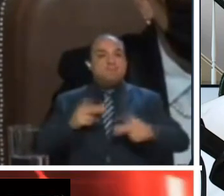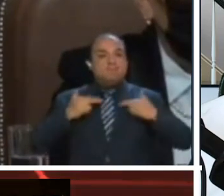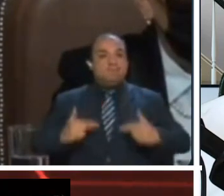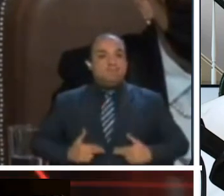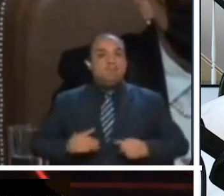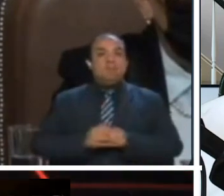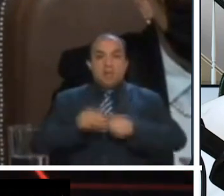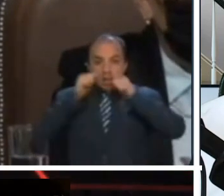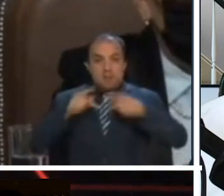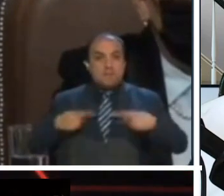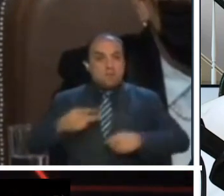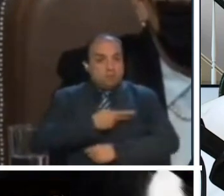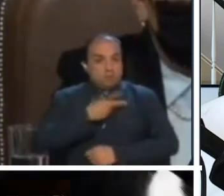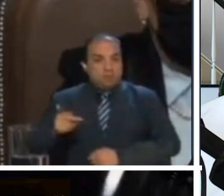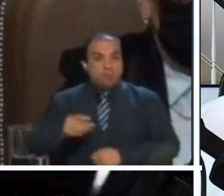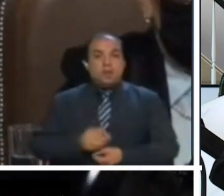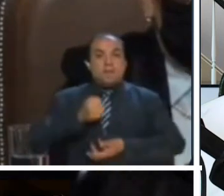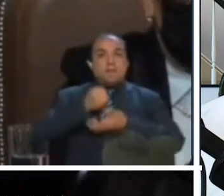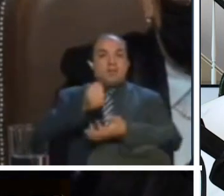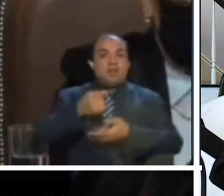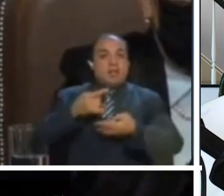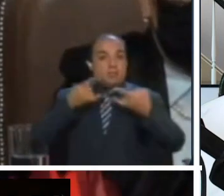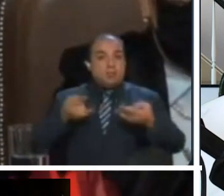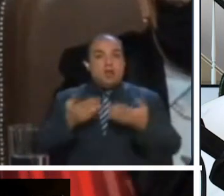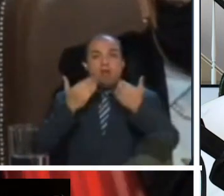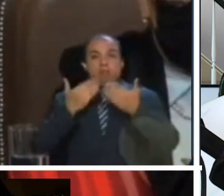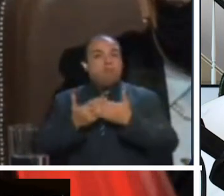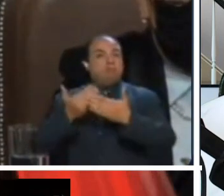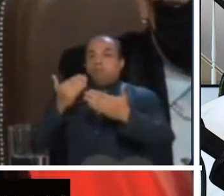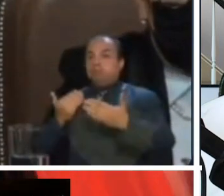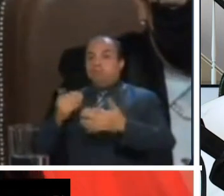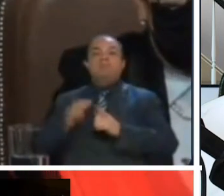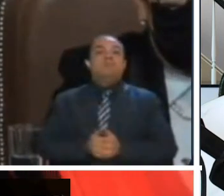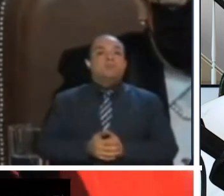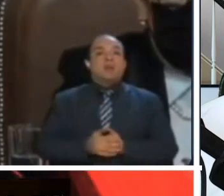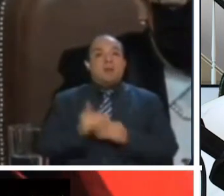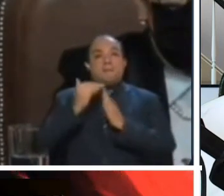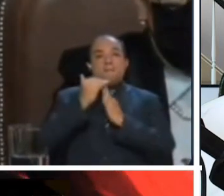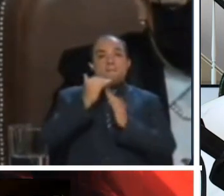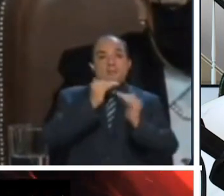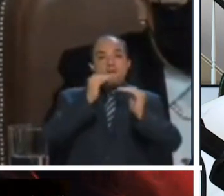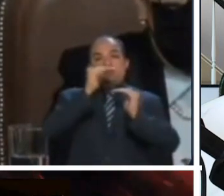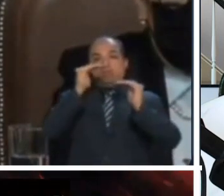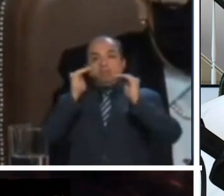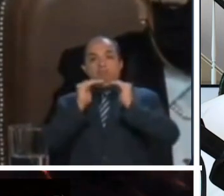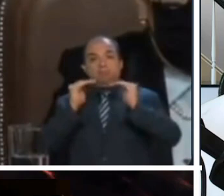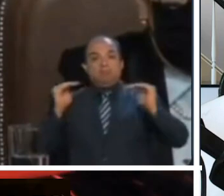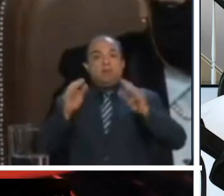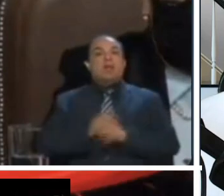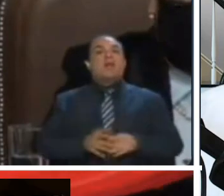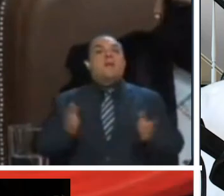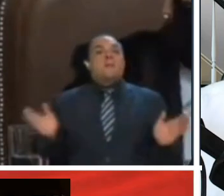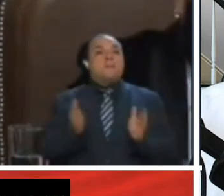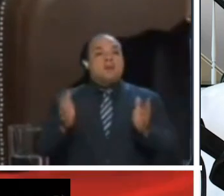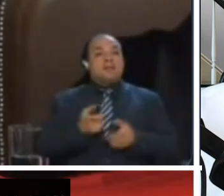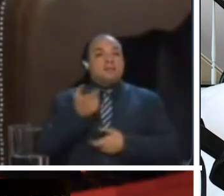a los más pobres, se invierte donde históricamente no se había hecho para reducir desigualdades y se impulsa la economía desde